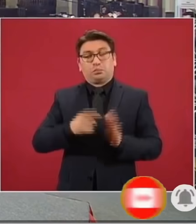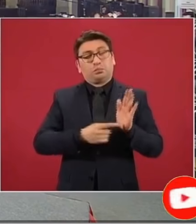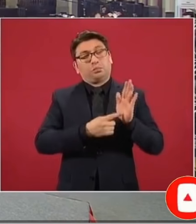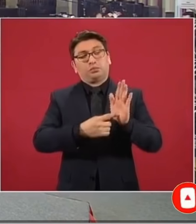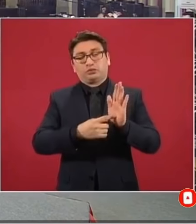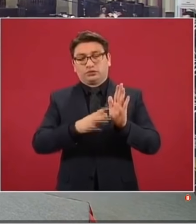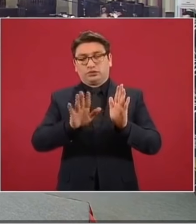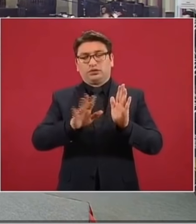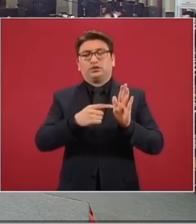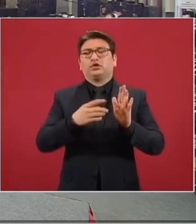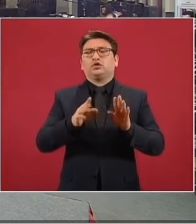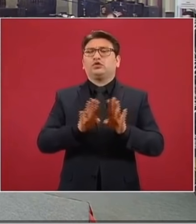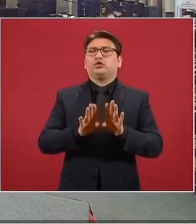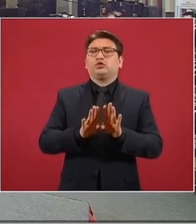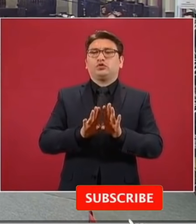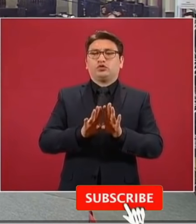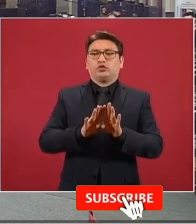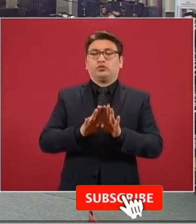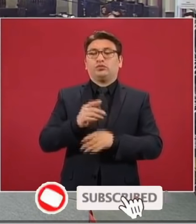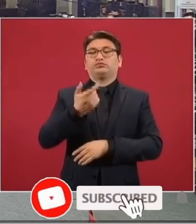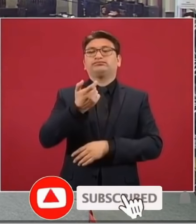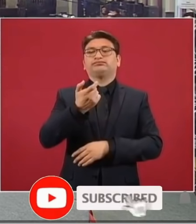de cómo está el peso.